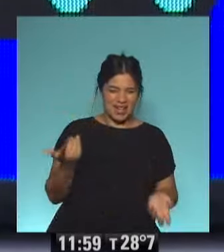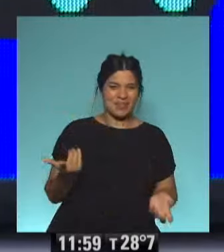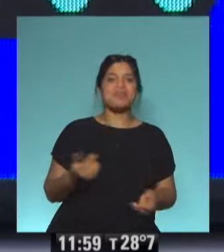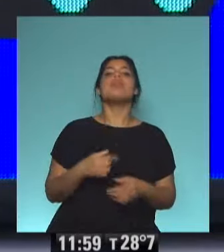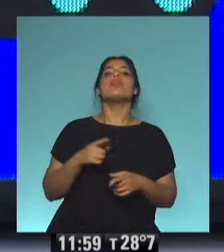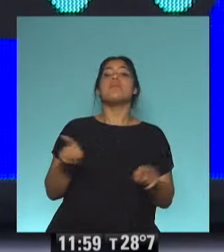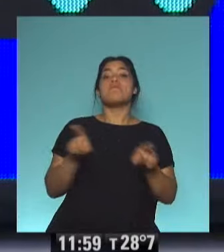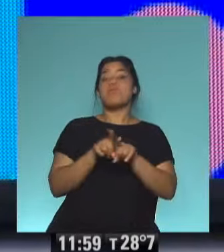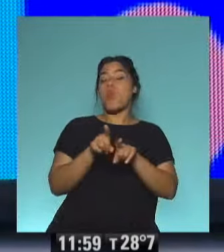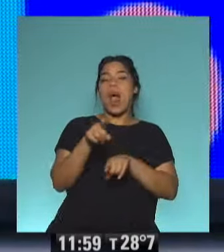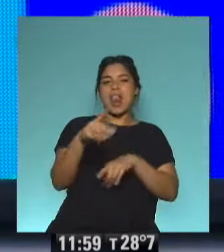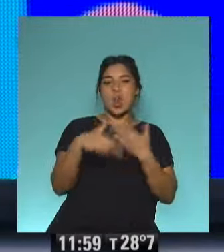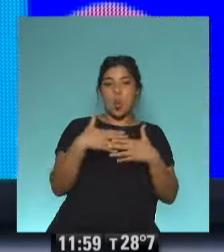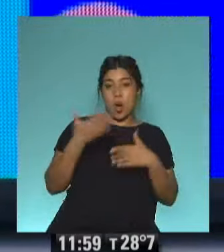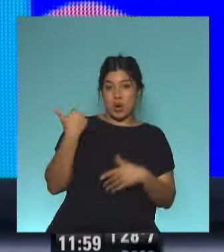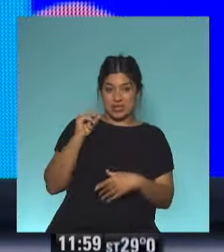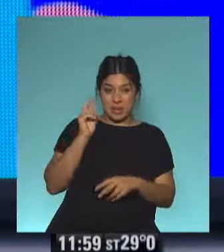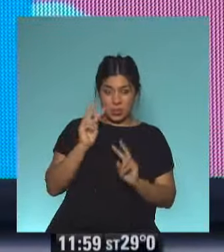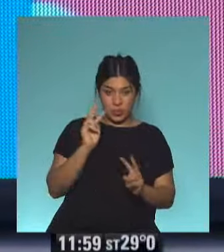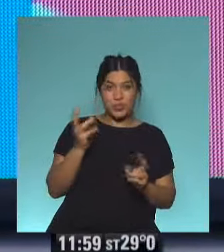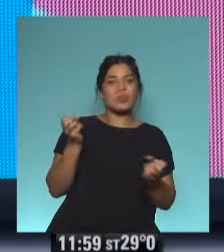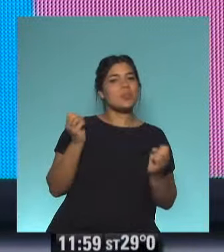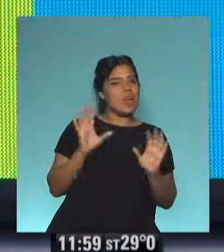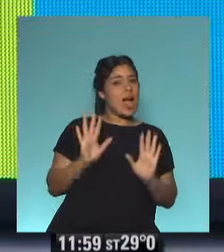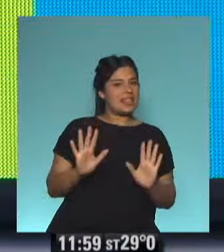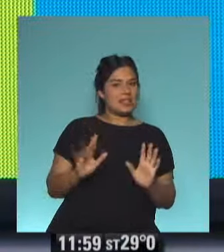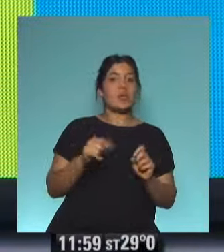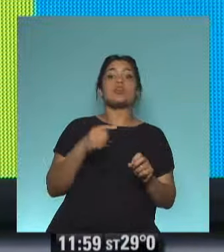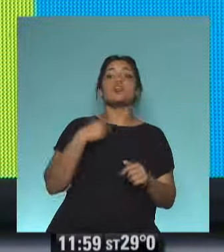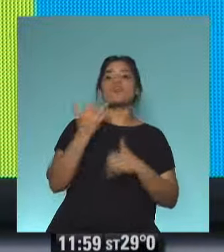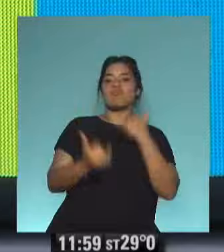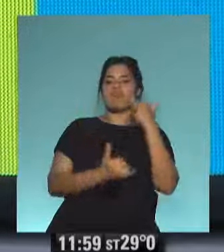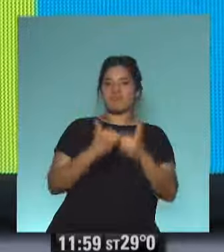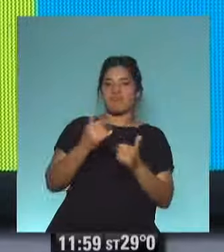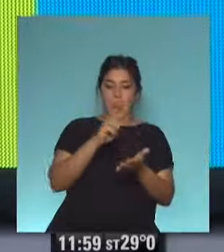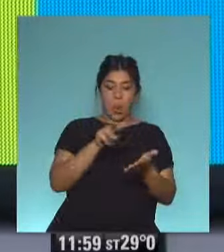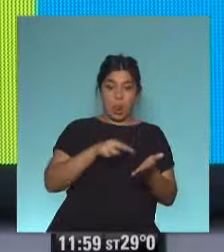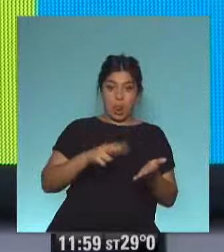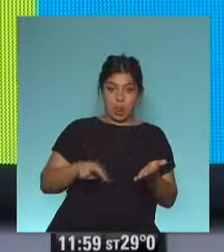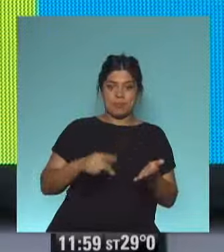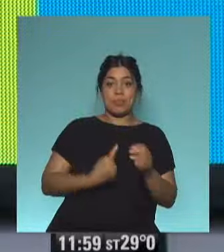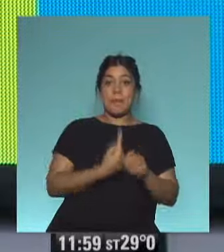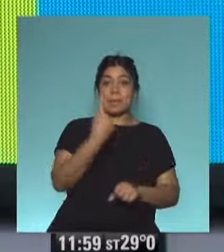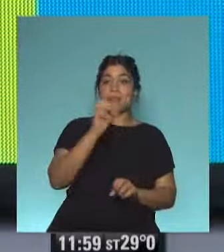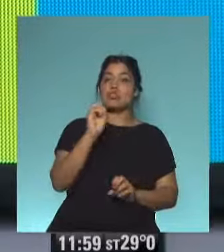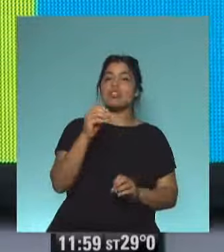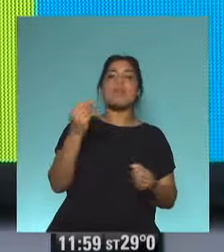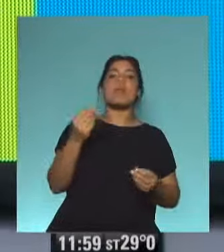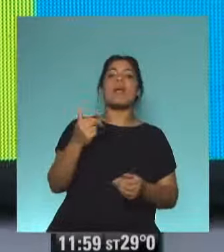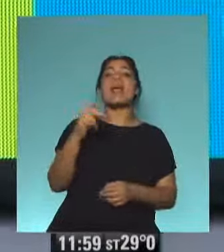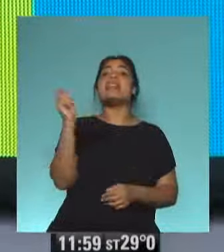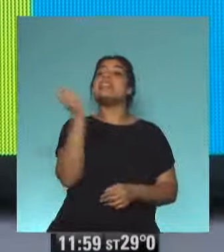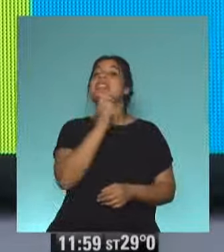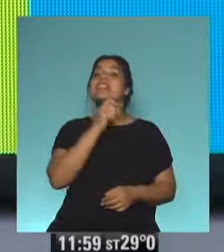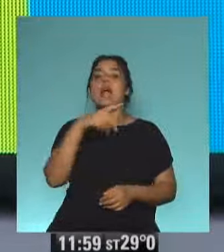juegos, bueno, trajimos estos poemas que les voy a compartir. Y el primero se llama La Niña Olvidadiza.